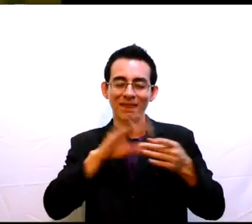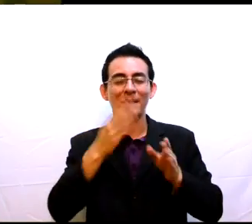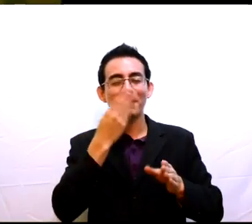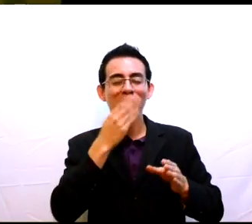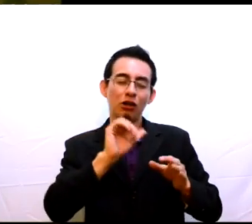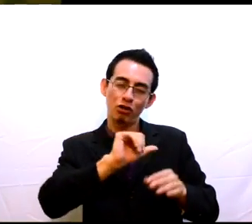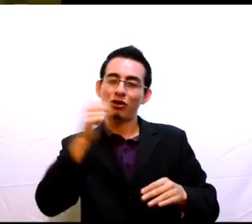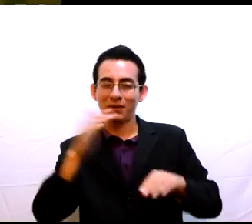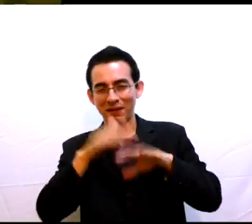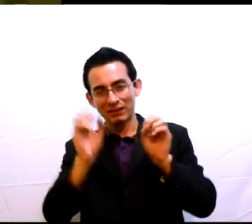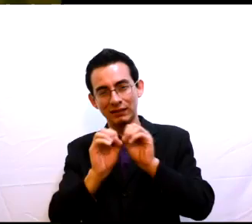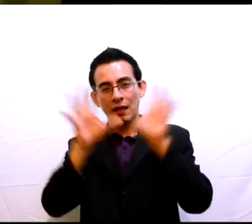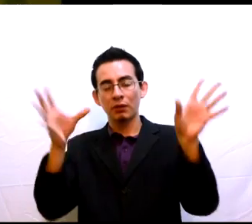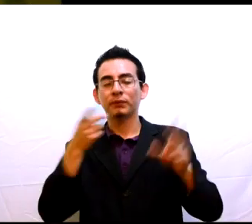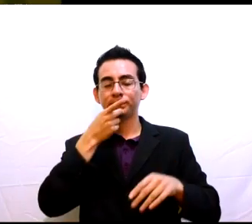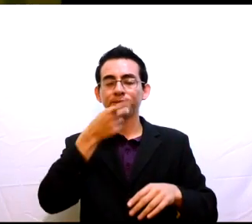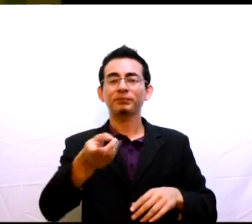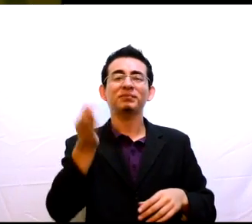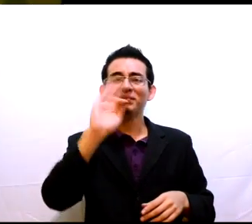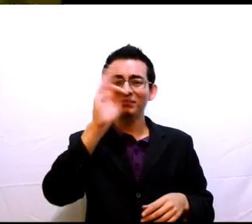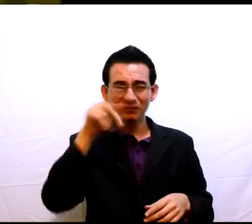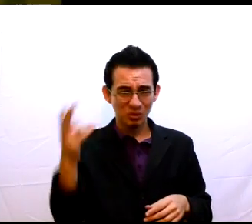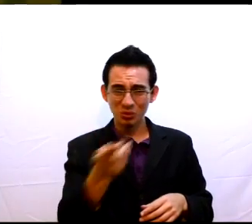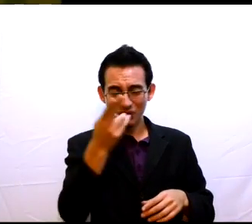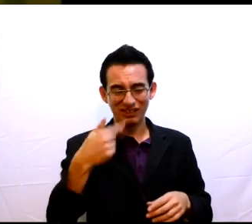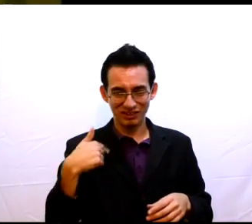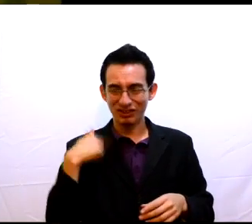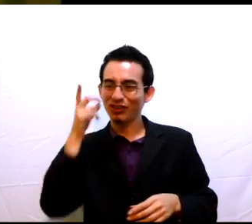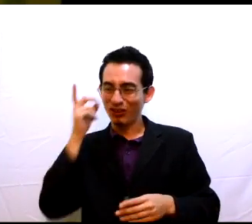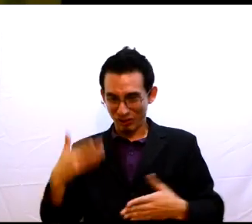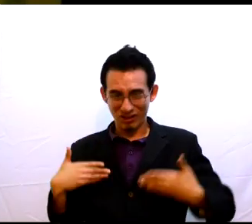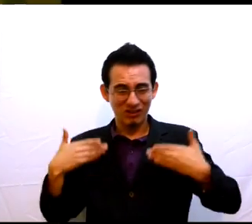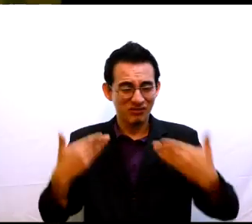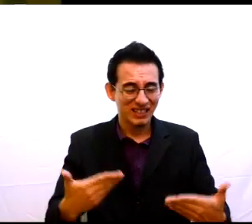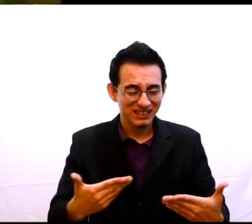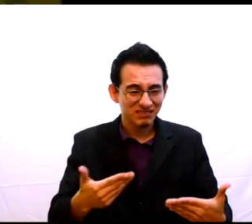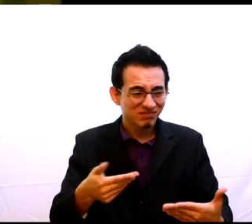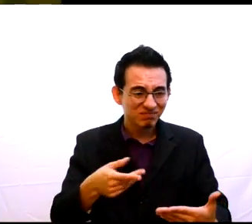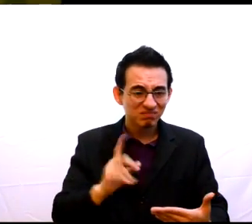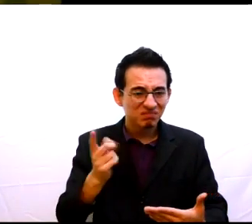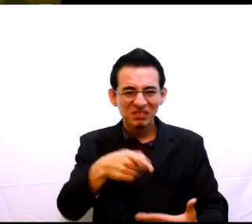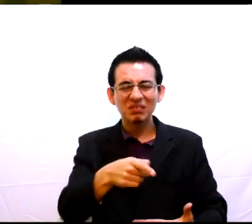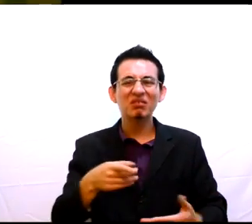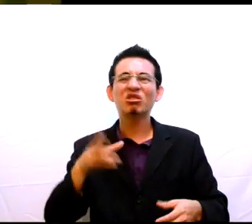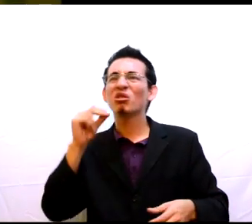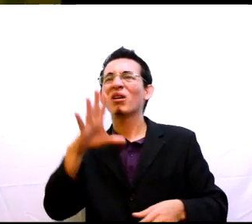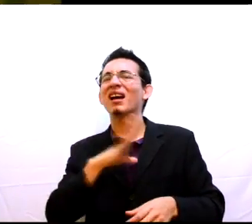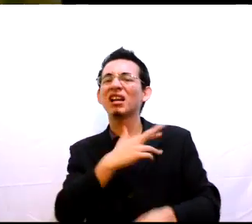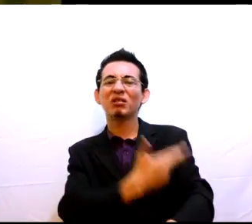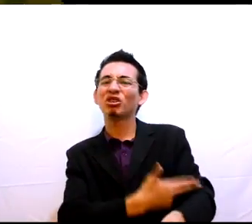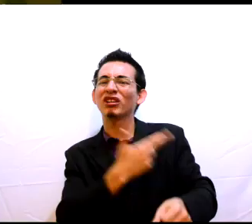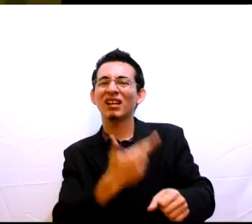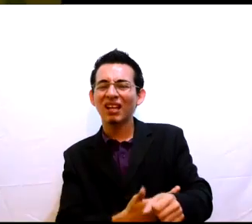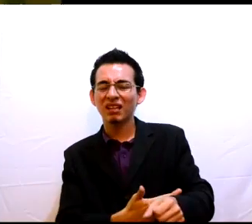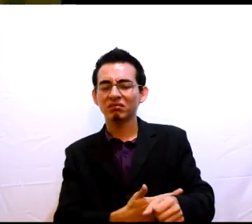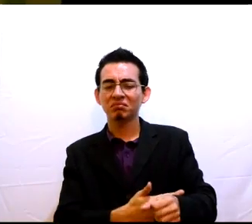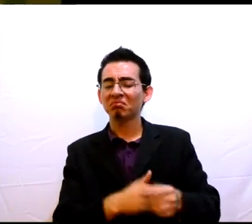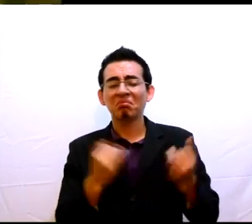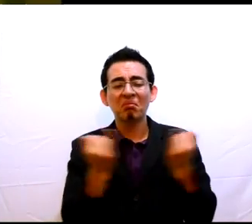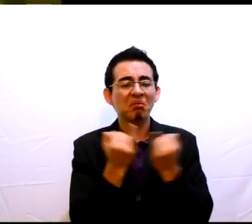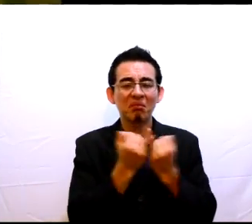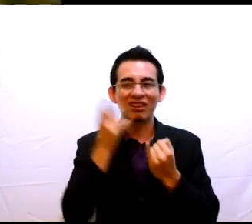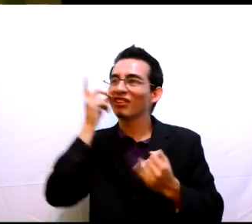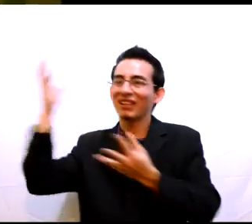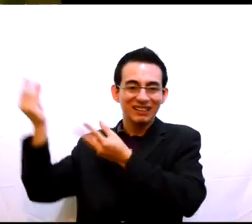se lee así si no se les pueden confiar las riquezas de este mundo entonces tampoco se les podrán